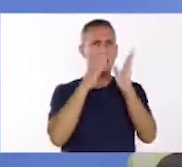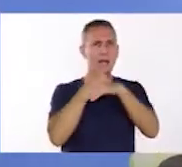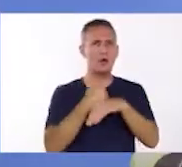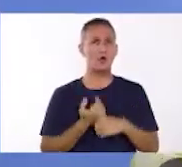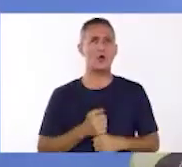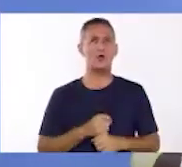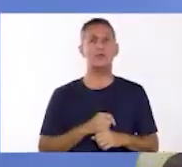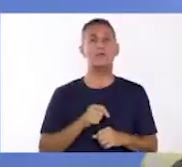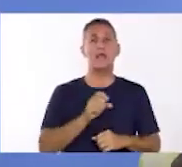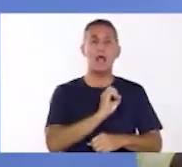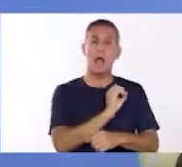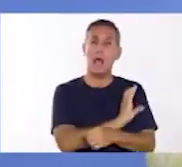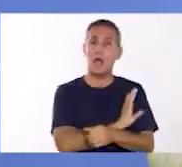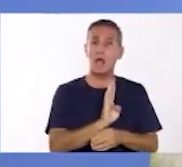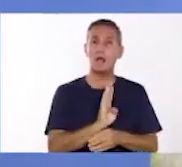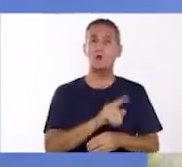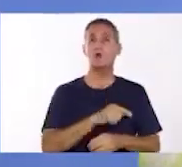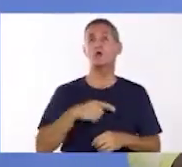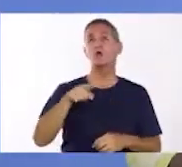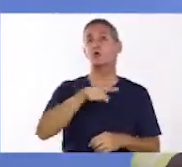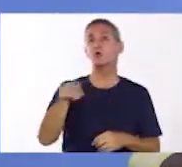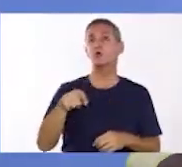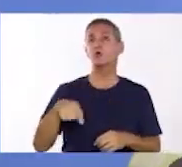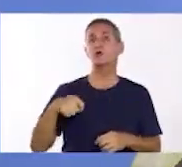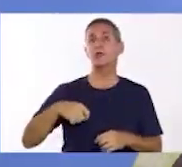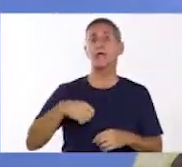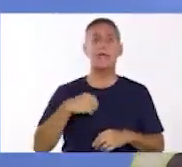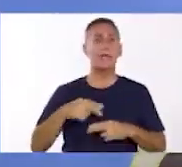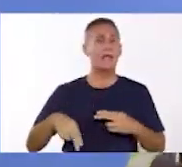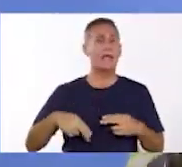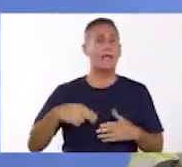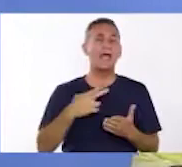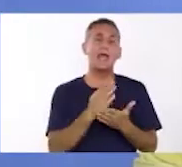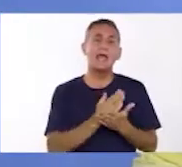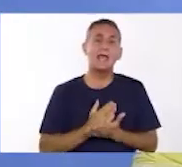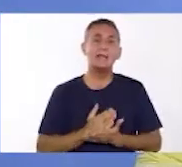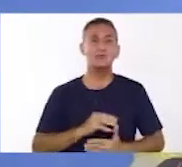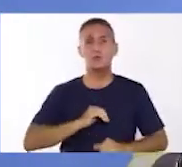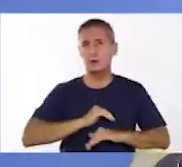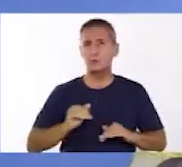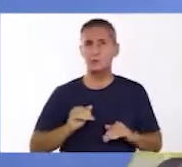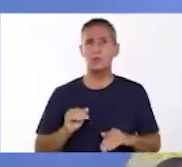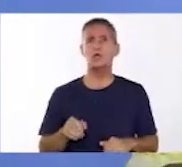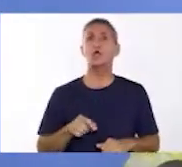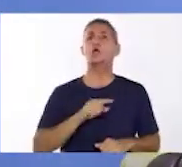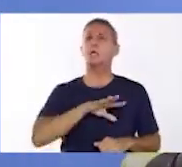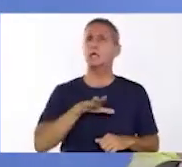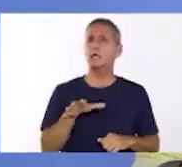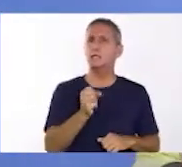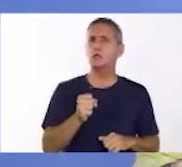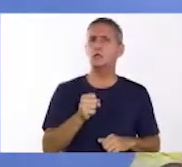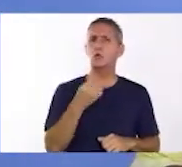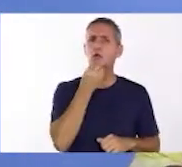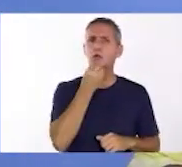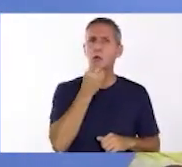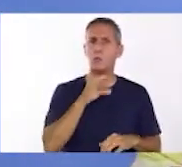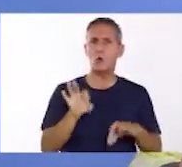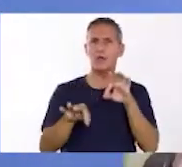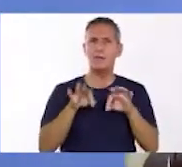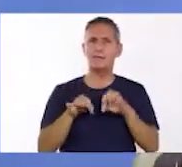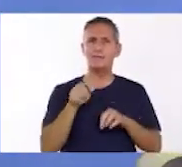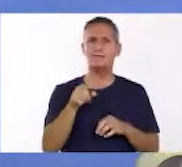Aquí son las obras que ustedes han estudiado y todo lo que ustedes puedan extraer de ese